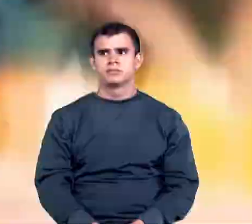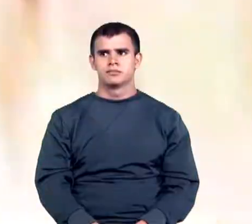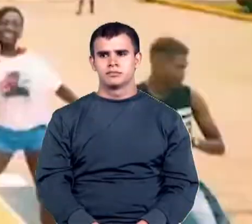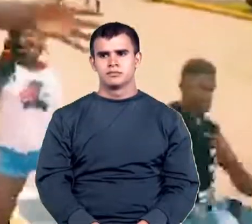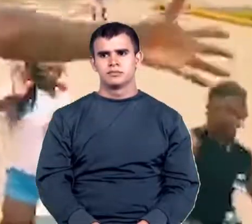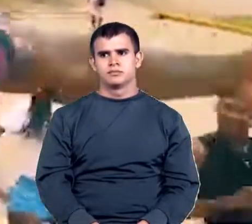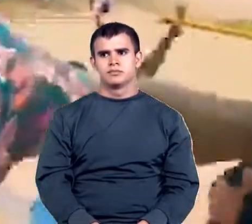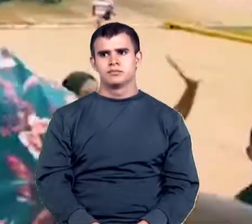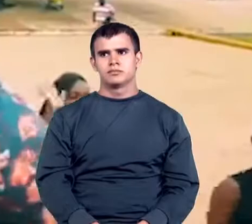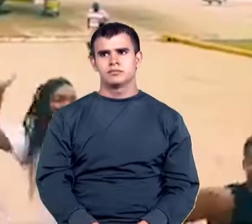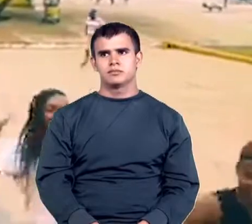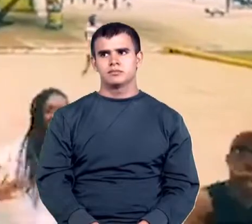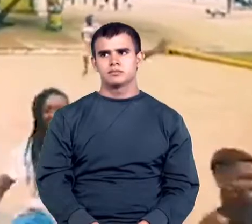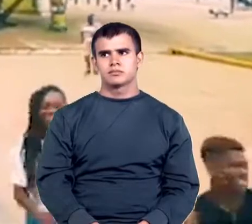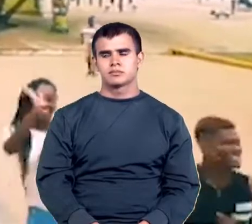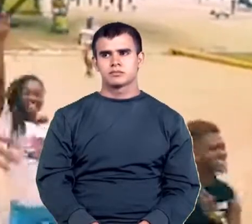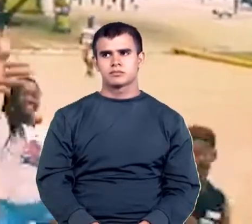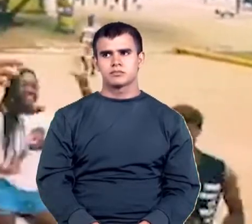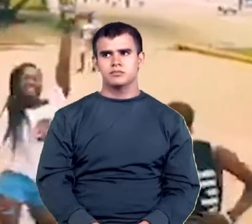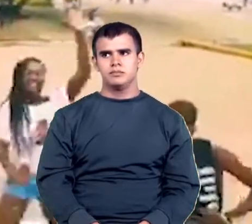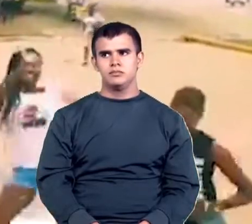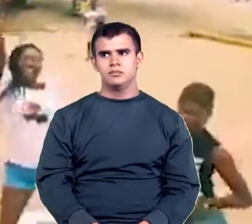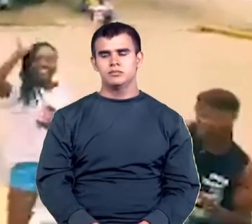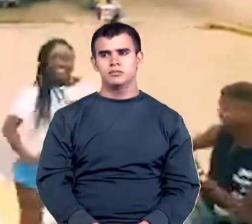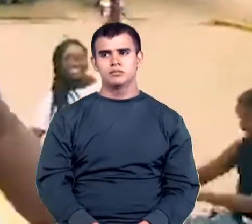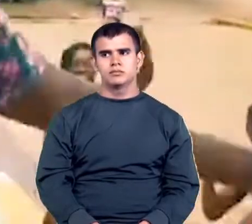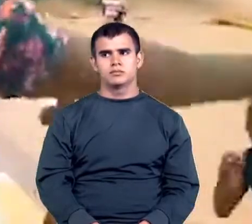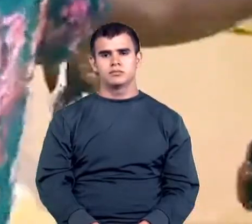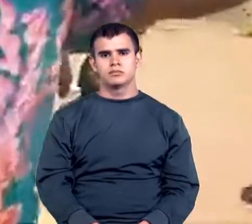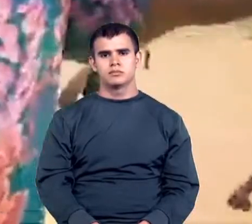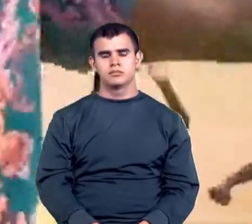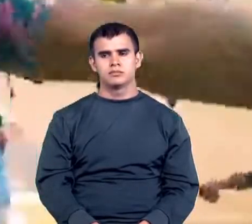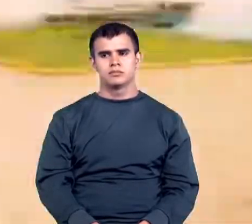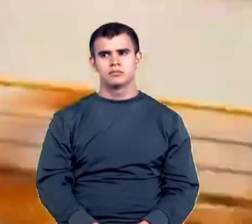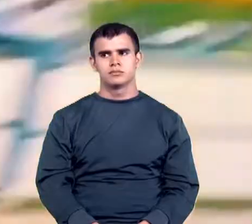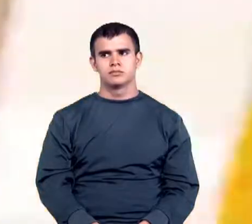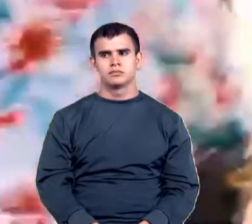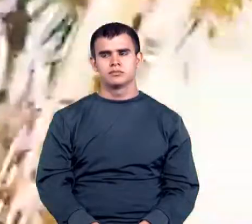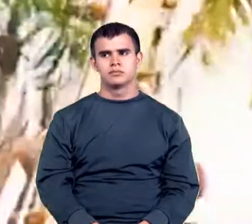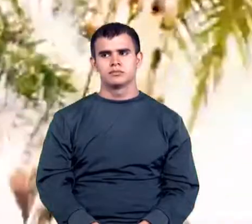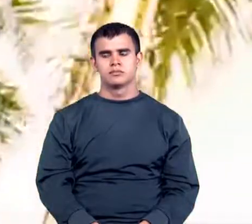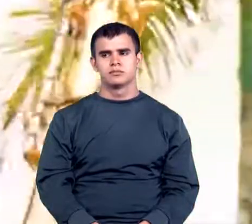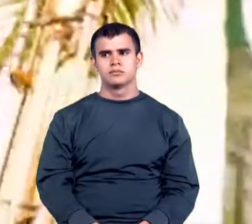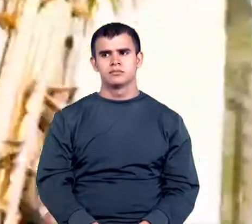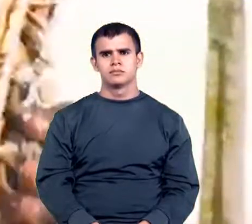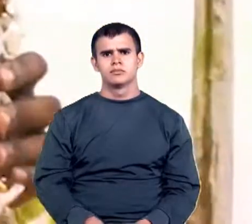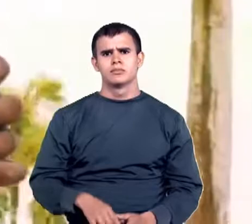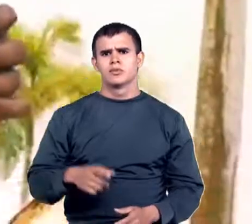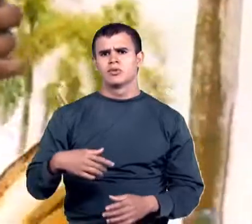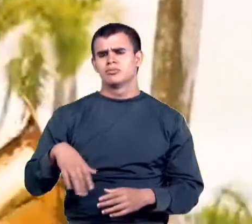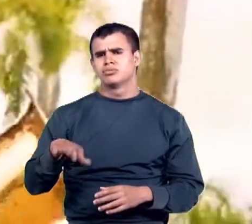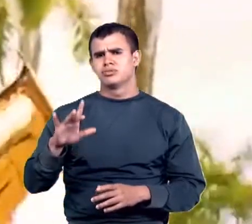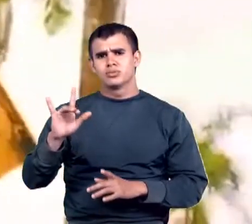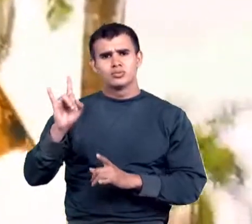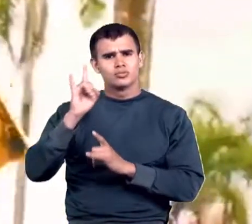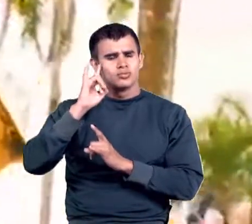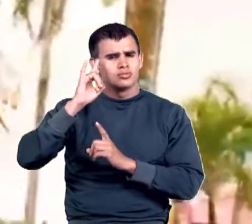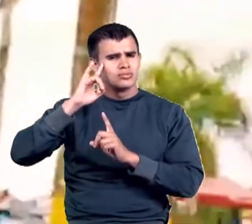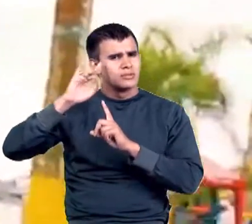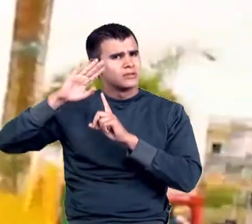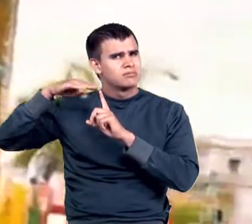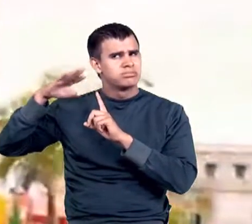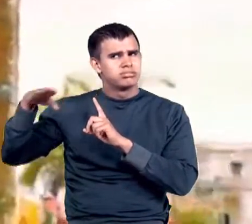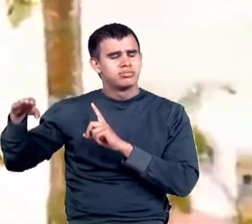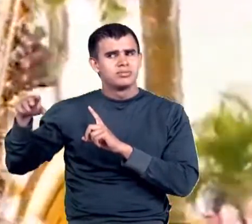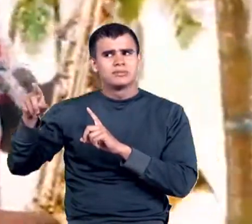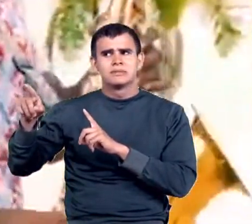dijo. Aprieten cadera, que lo que se viene es gozadera. El mar de ritmos que brota desde